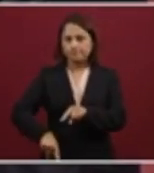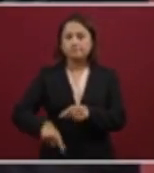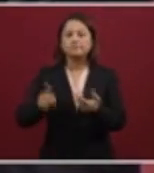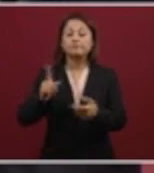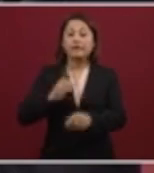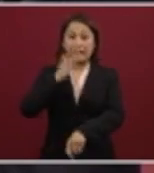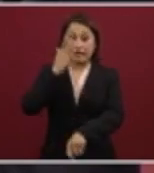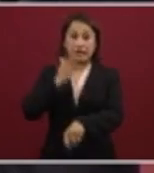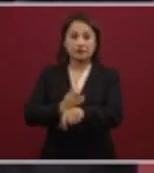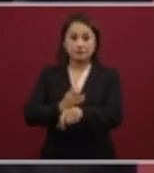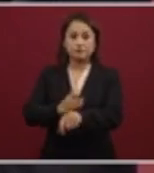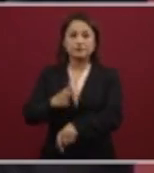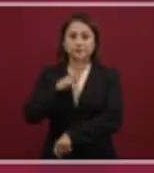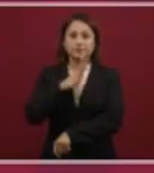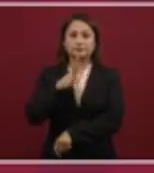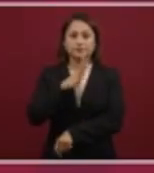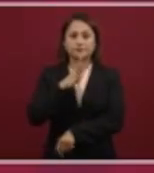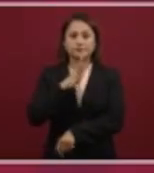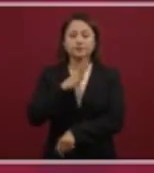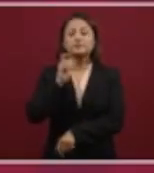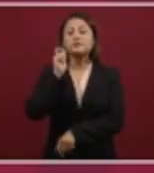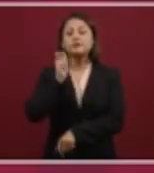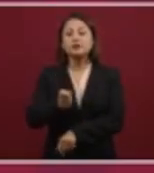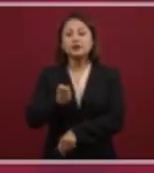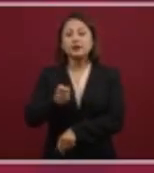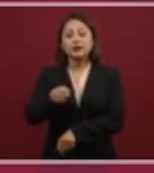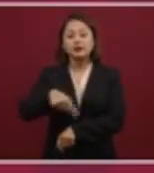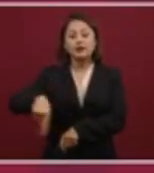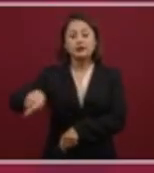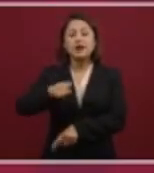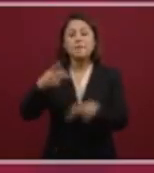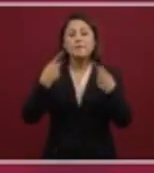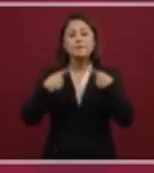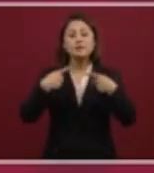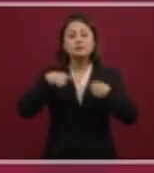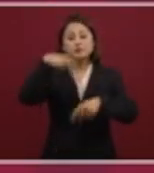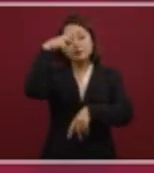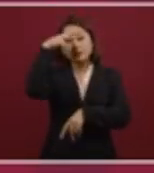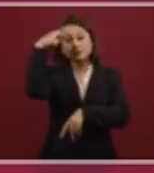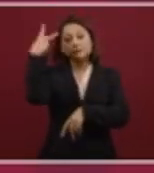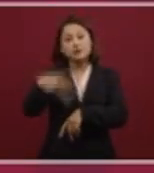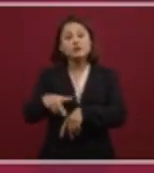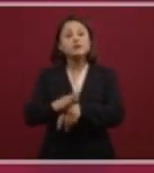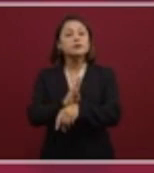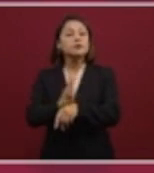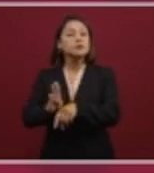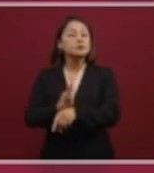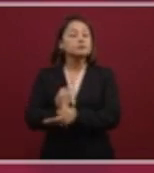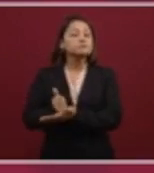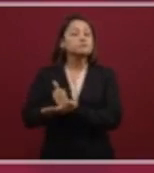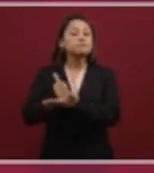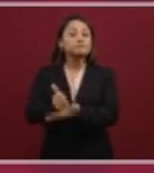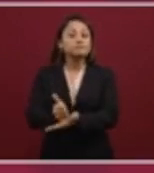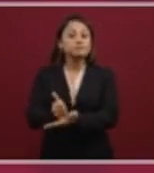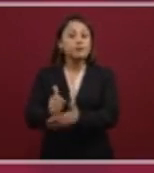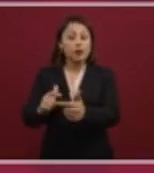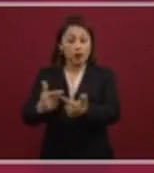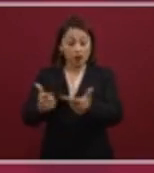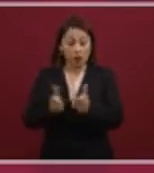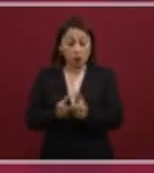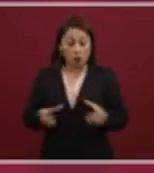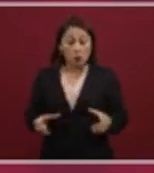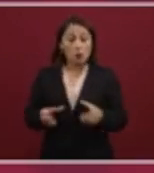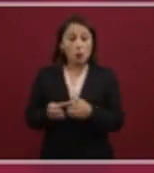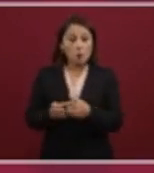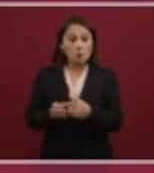para que se gobierne en beneficio del pueblo, no de grupos de intereses creados,